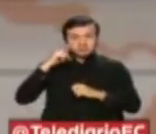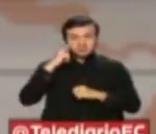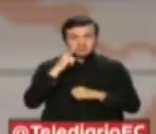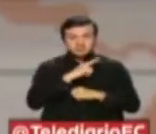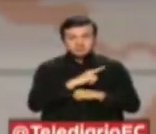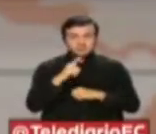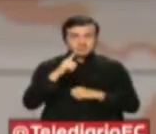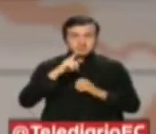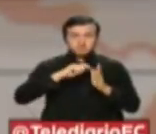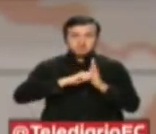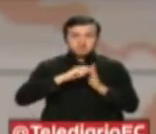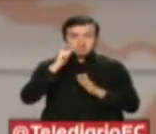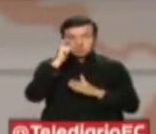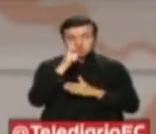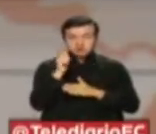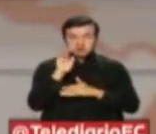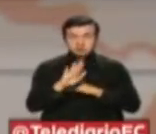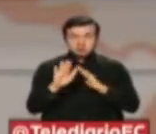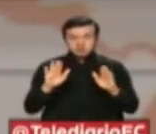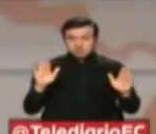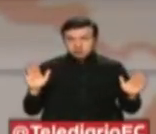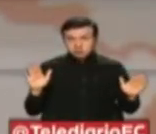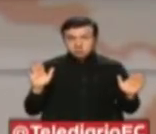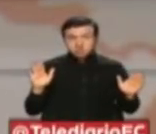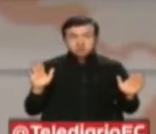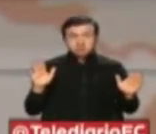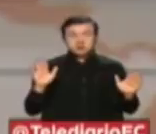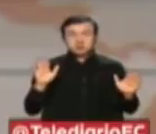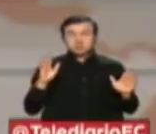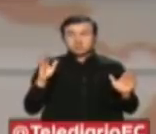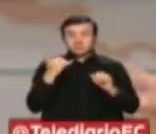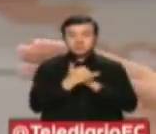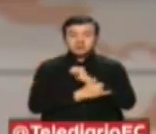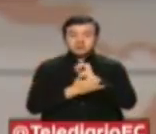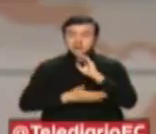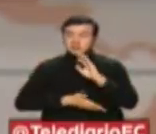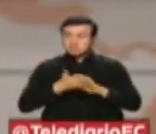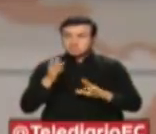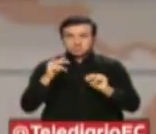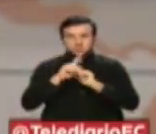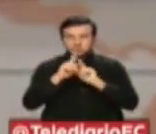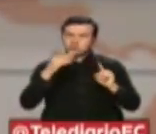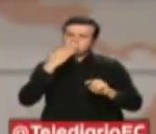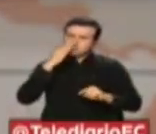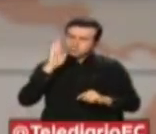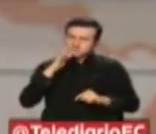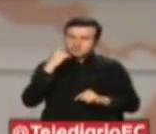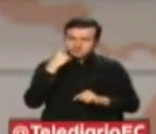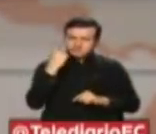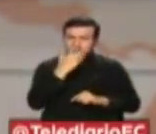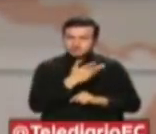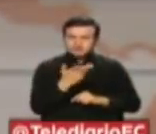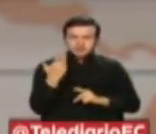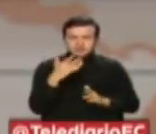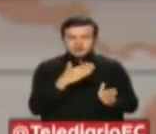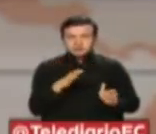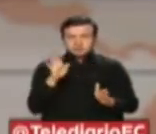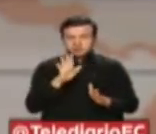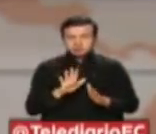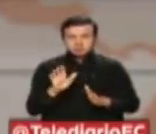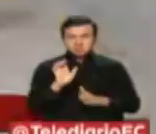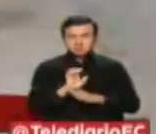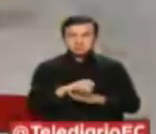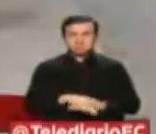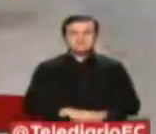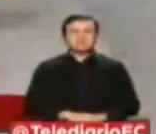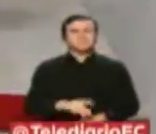en contraloría y en fiscalía no abandonen el país y que den la cara y rindan cuentas al pueblo ecuatoriano